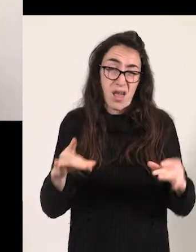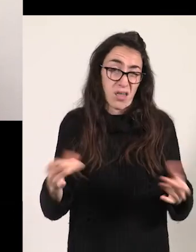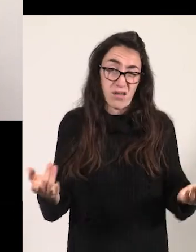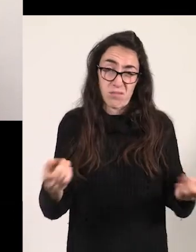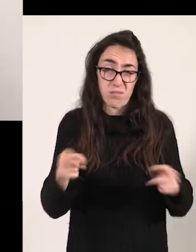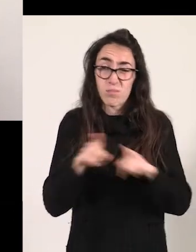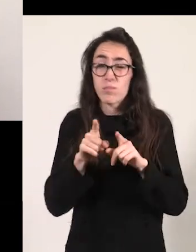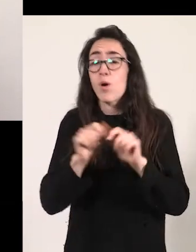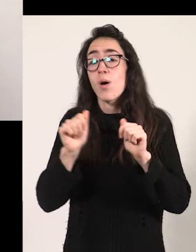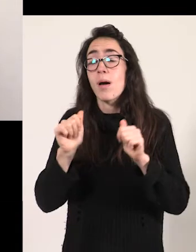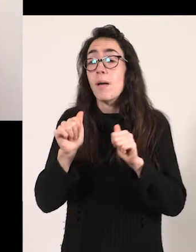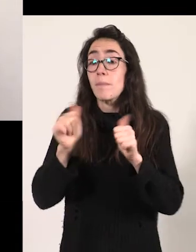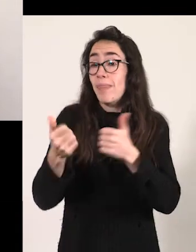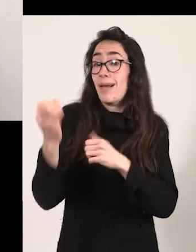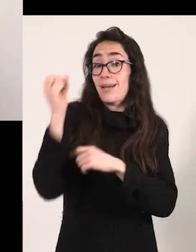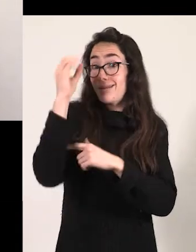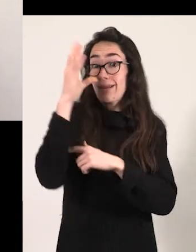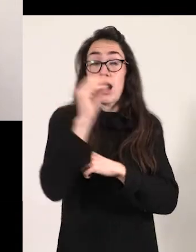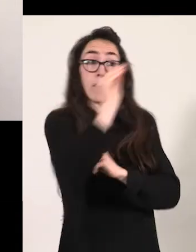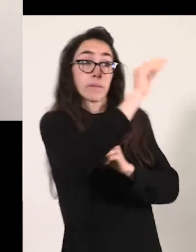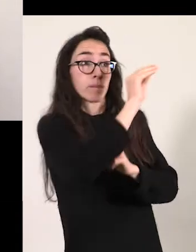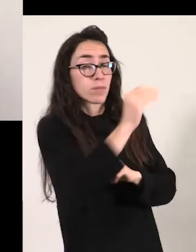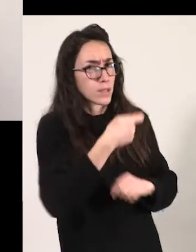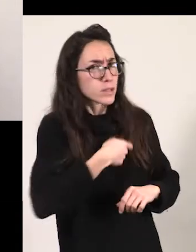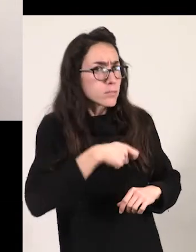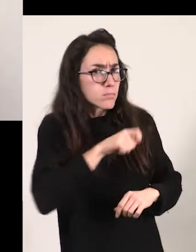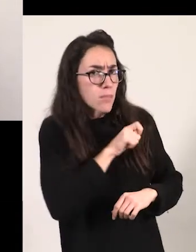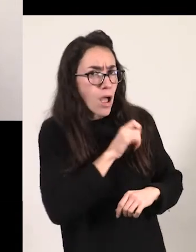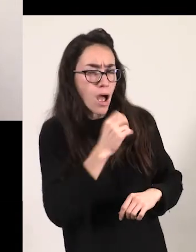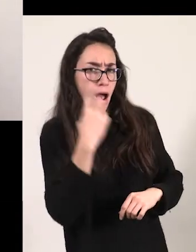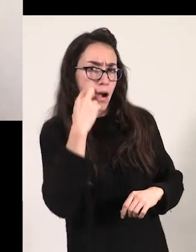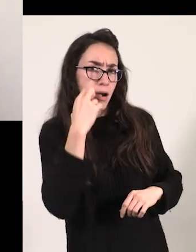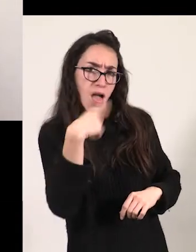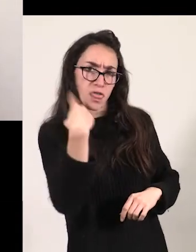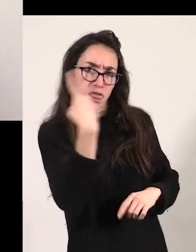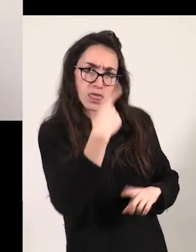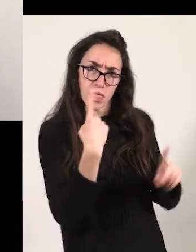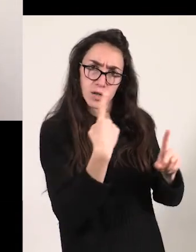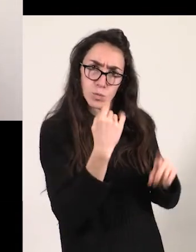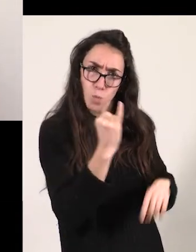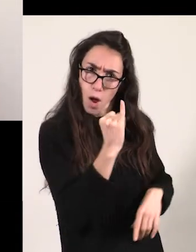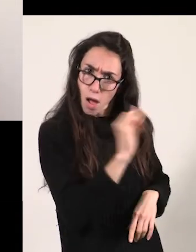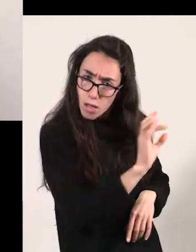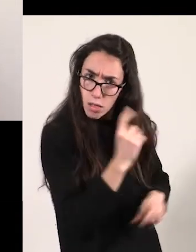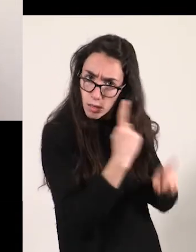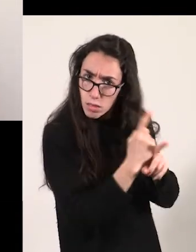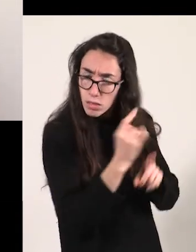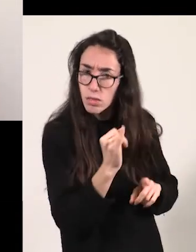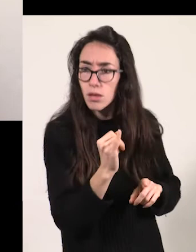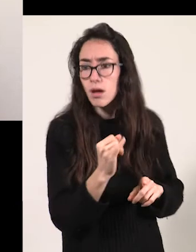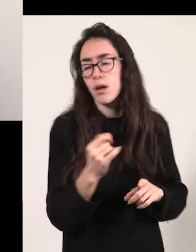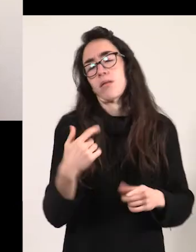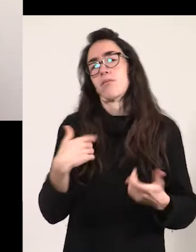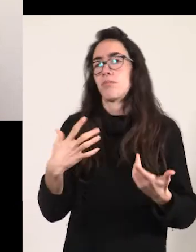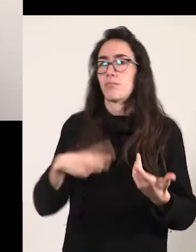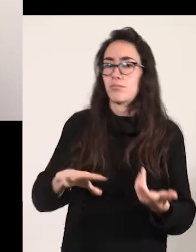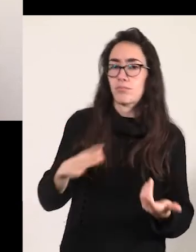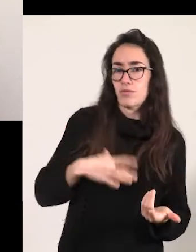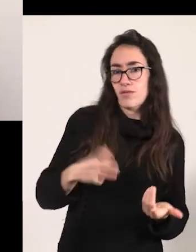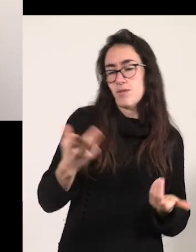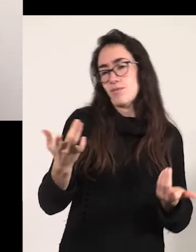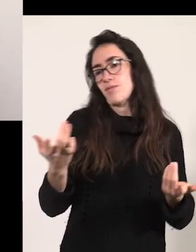lo mismo. Es como cuando el punto de partida que te preguntan en una charla es, ¿existe racismo en España? Jolín, ya hemos dejado